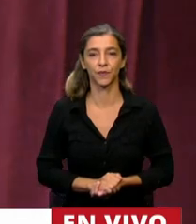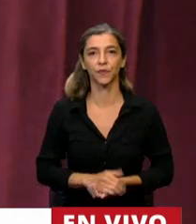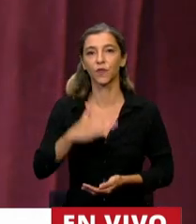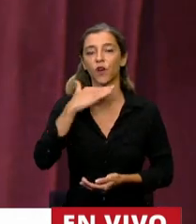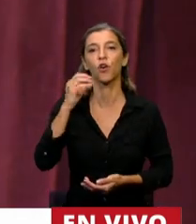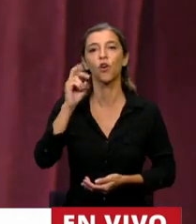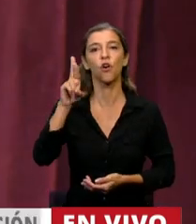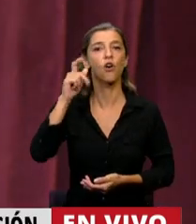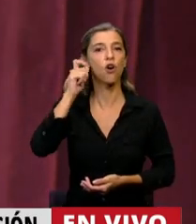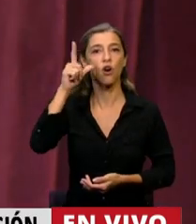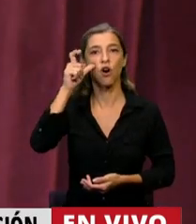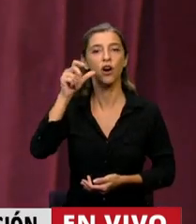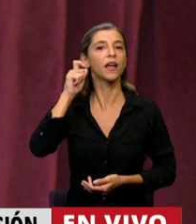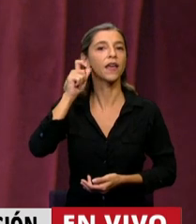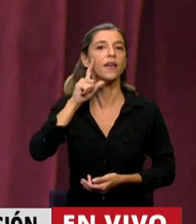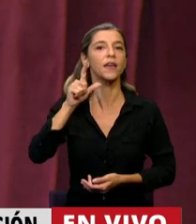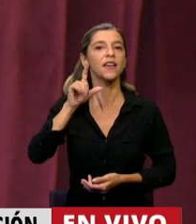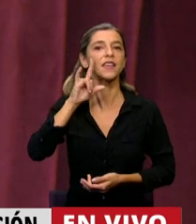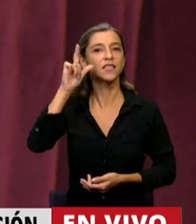Jorge Guillermo Verón,